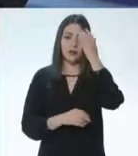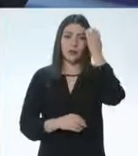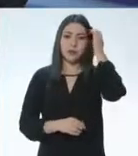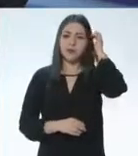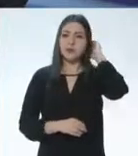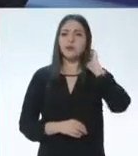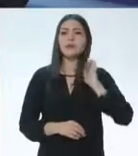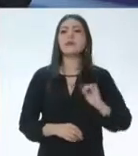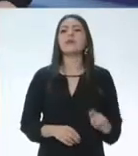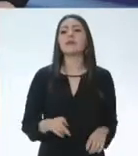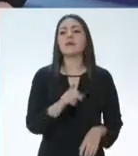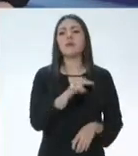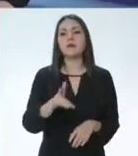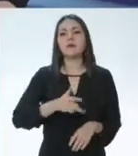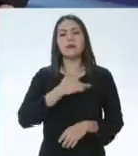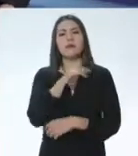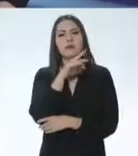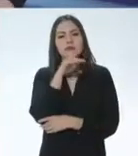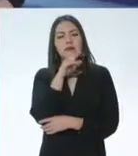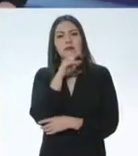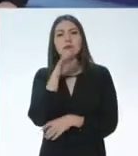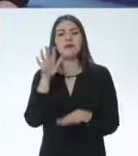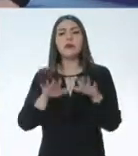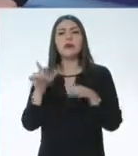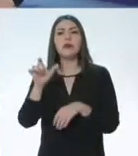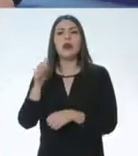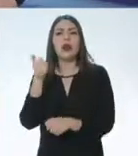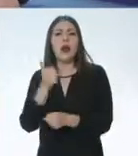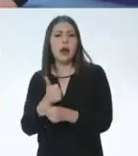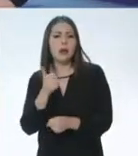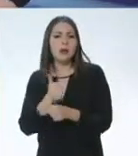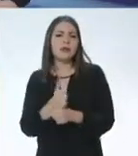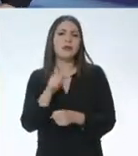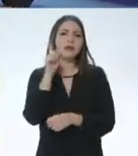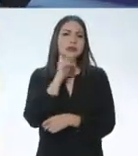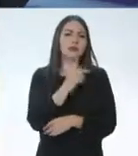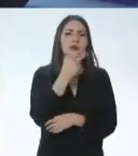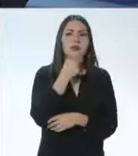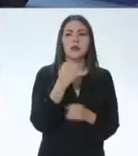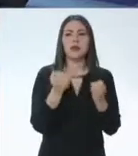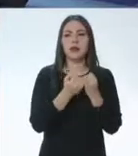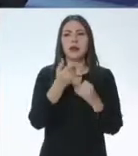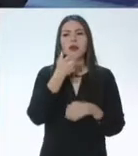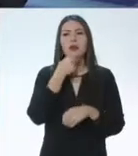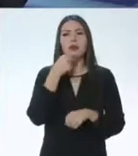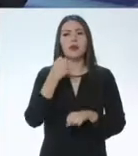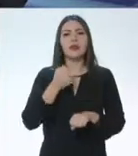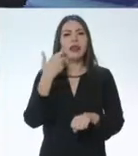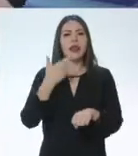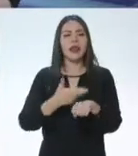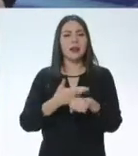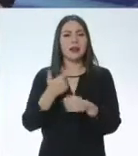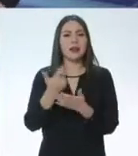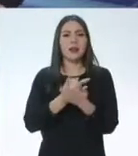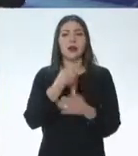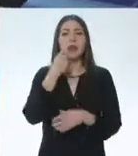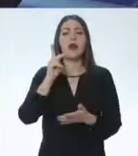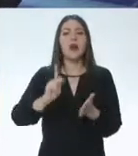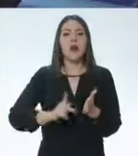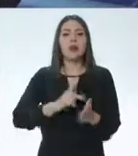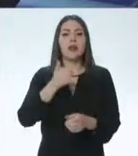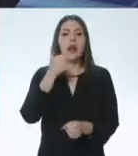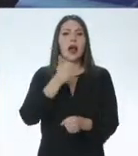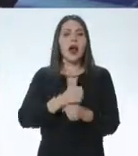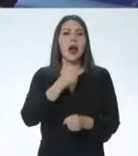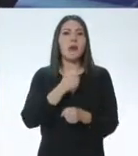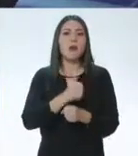preocupante porque, más allá de que las abuelas, abuelos, y justo que el secretario, ¿no?, de Finanzas mencionó a las abuelas nuevamente cayendo en